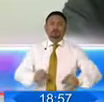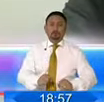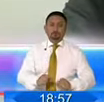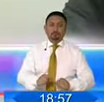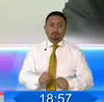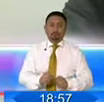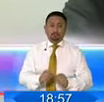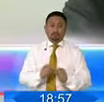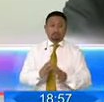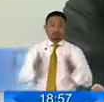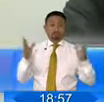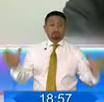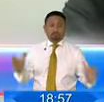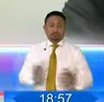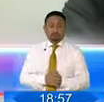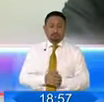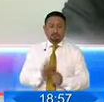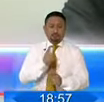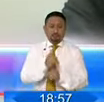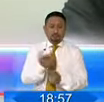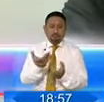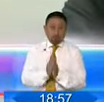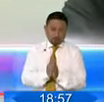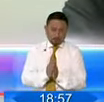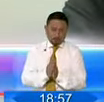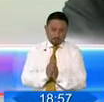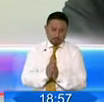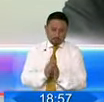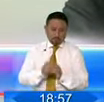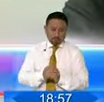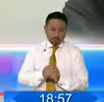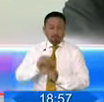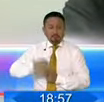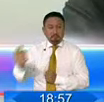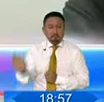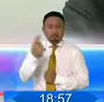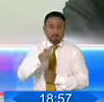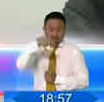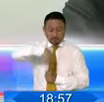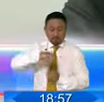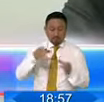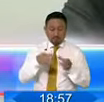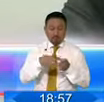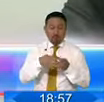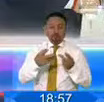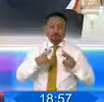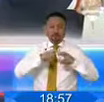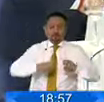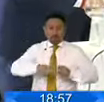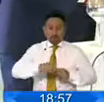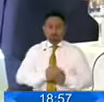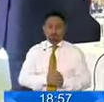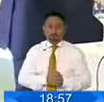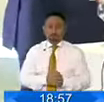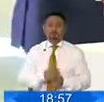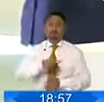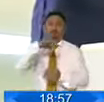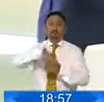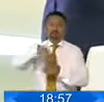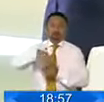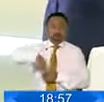muy grandes y por eso solicito que comparezca este pleno de la Comisión de Fiscalización. En la votación,